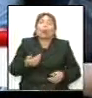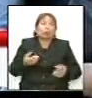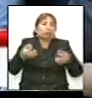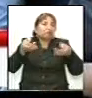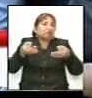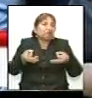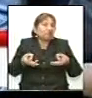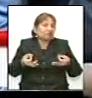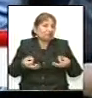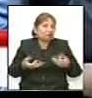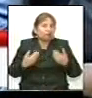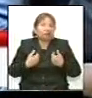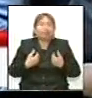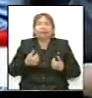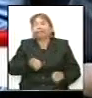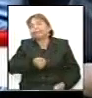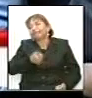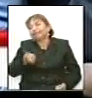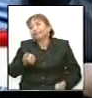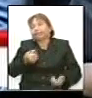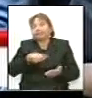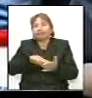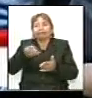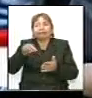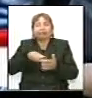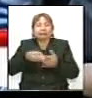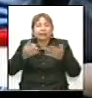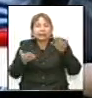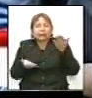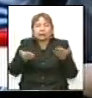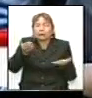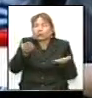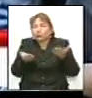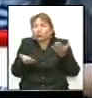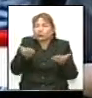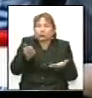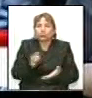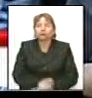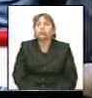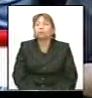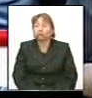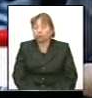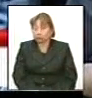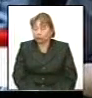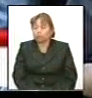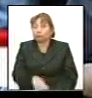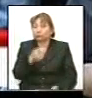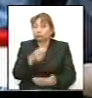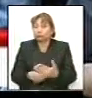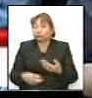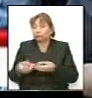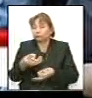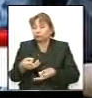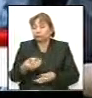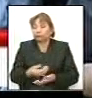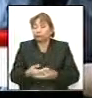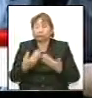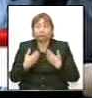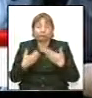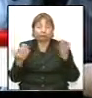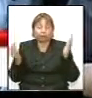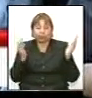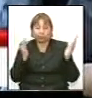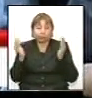que tiene otra otra modalidad de cálculo y entonces en los subsidios logran de alguna manera paliar